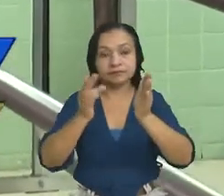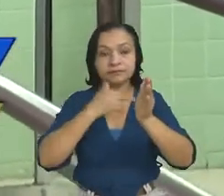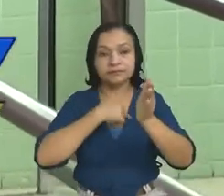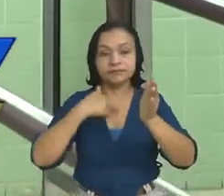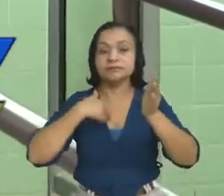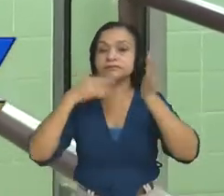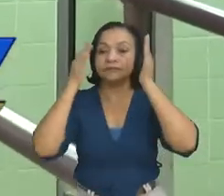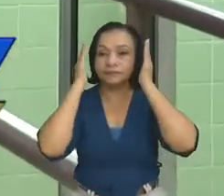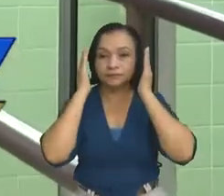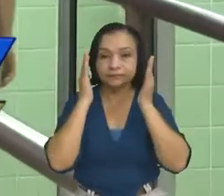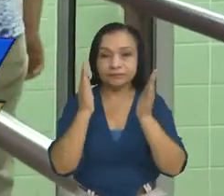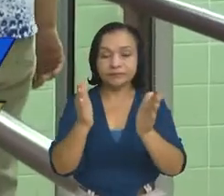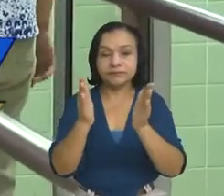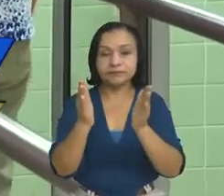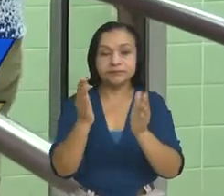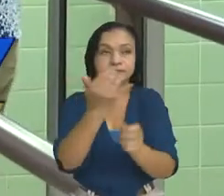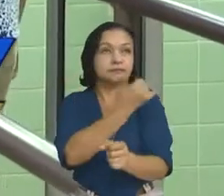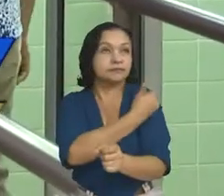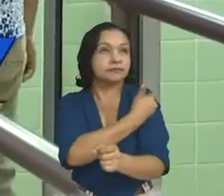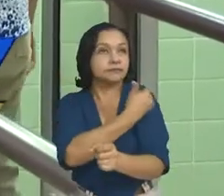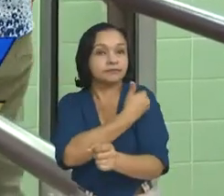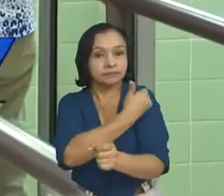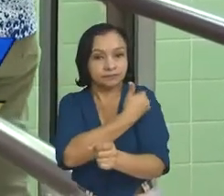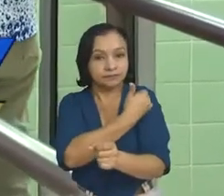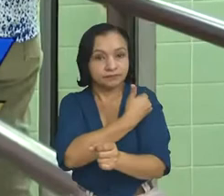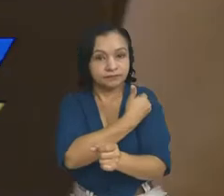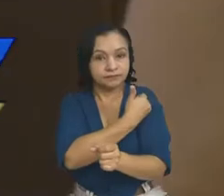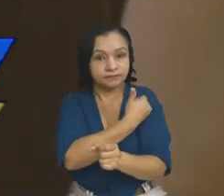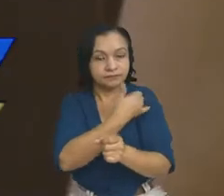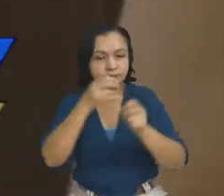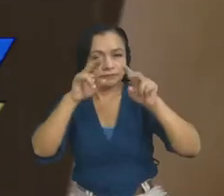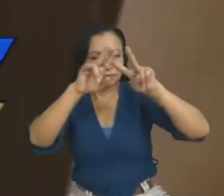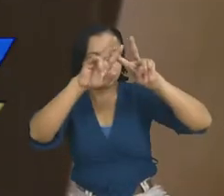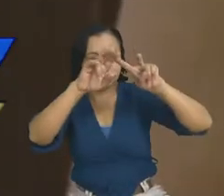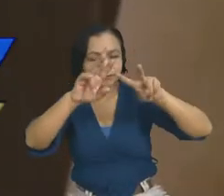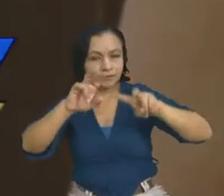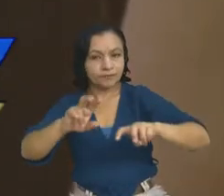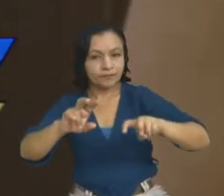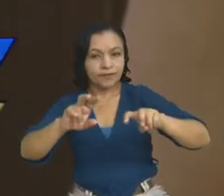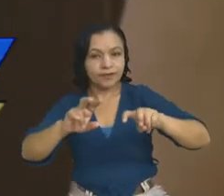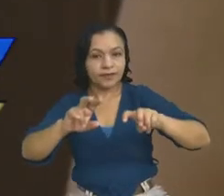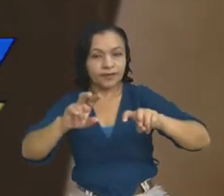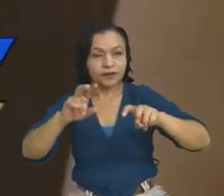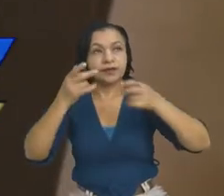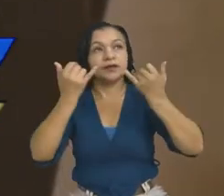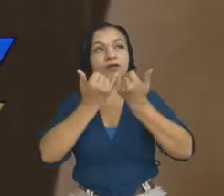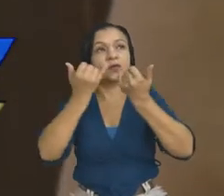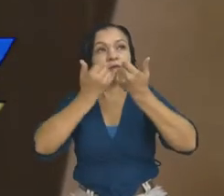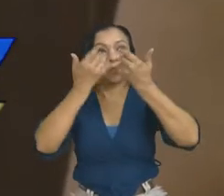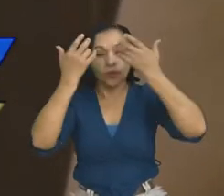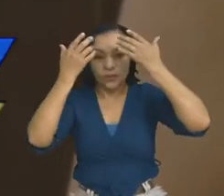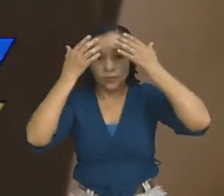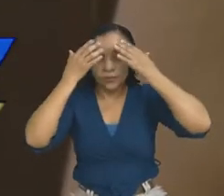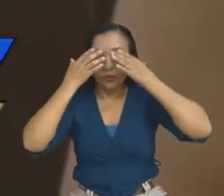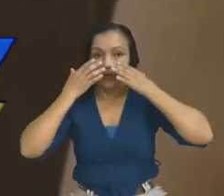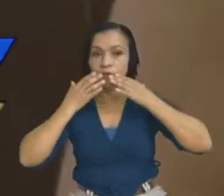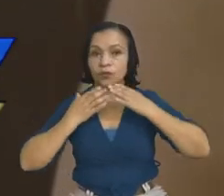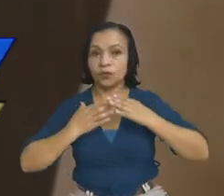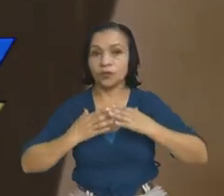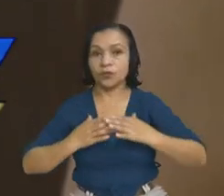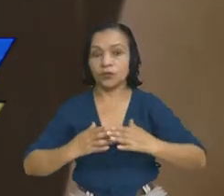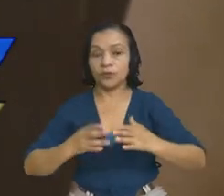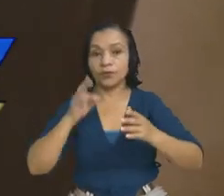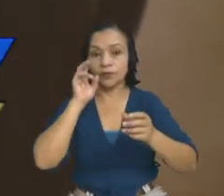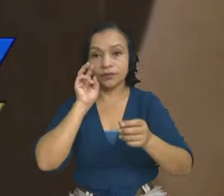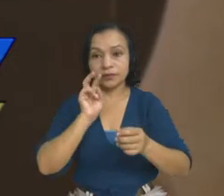atención en este hospital. Y dentro de la parte diagnóstica tenemos que se hacen electromiografía, tenemos también la parte de la